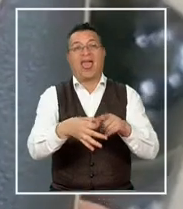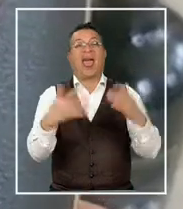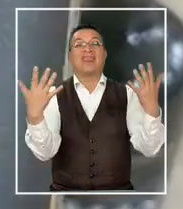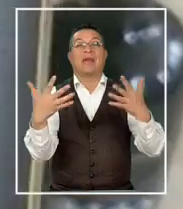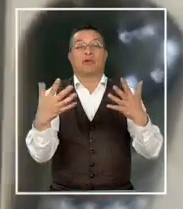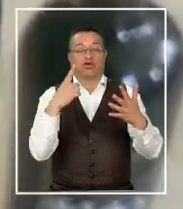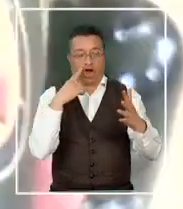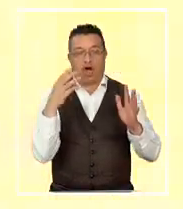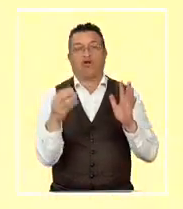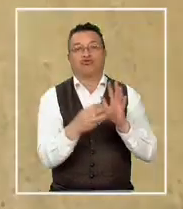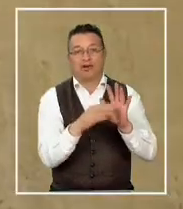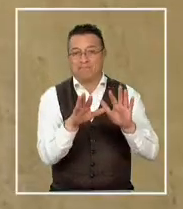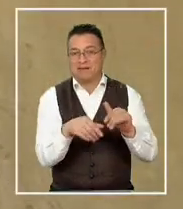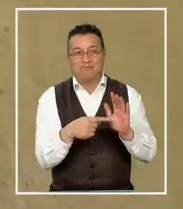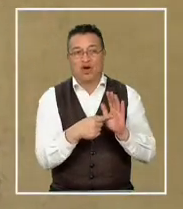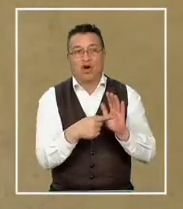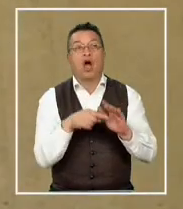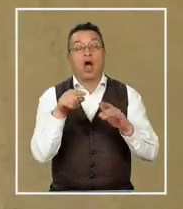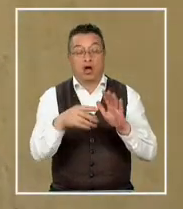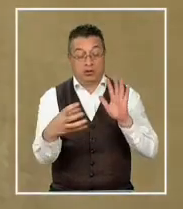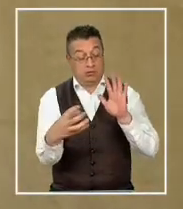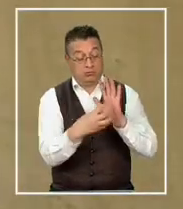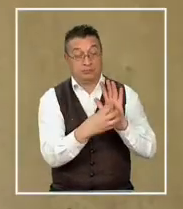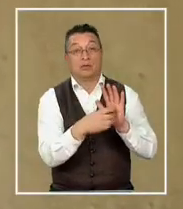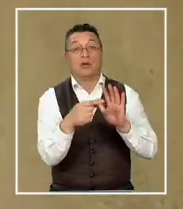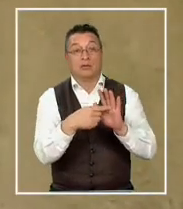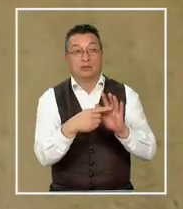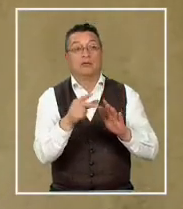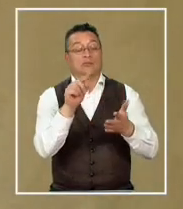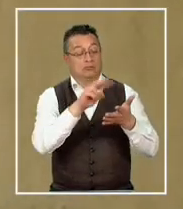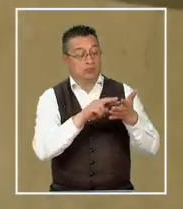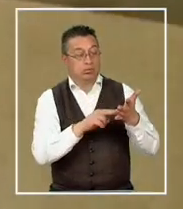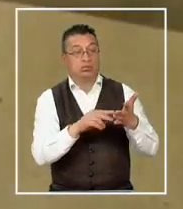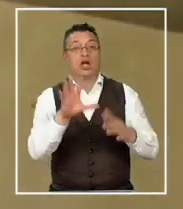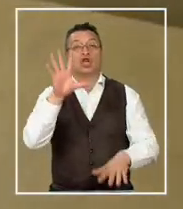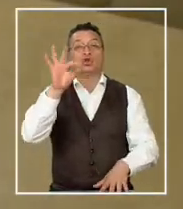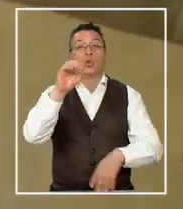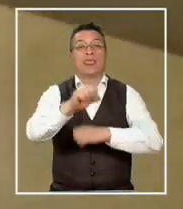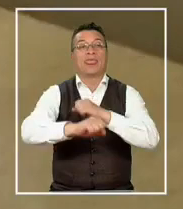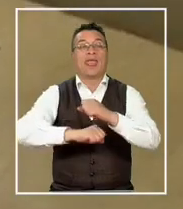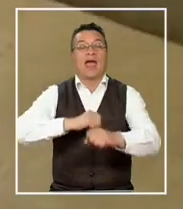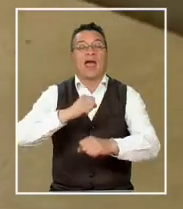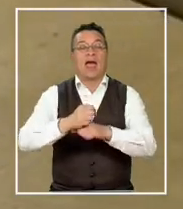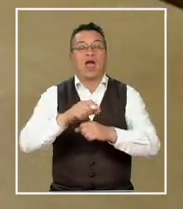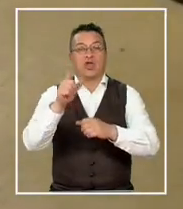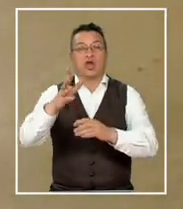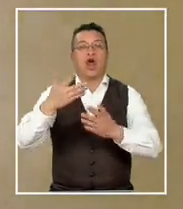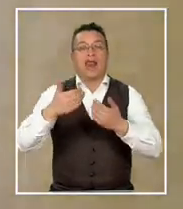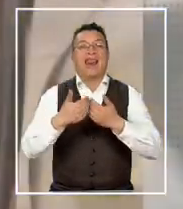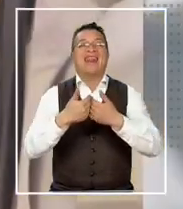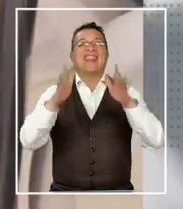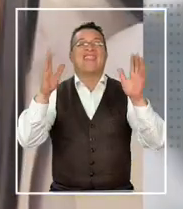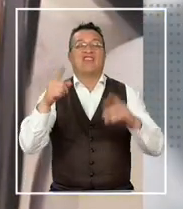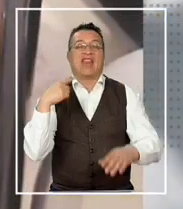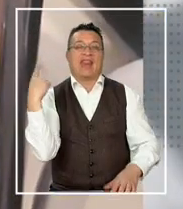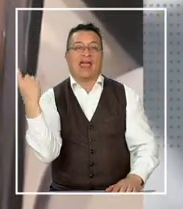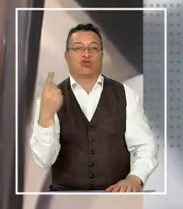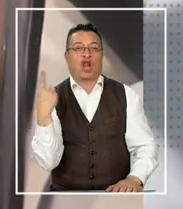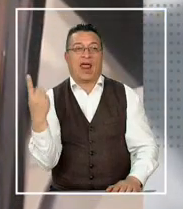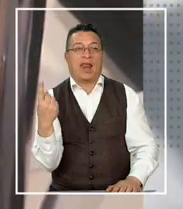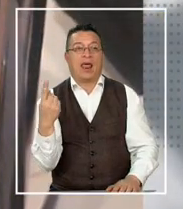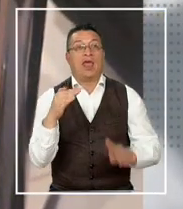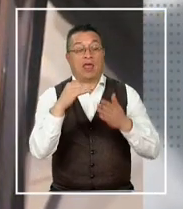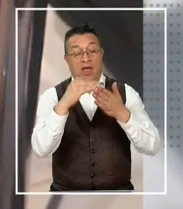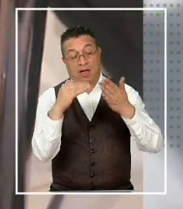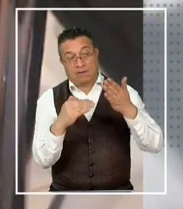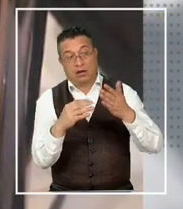10 pesos. Ahora está impreso junto a la leyenda 50 años de liberación nacional. Más